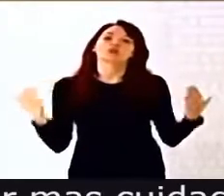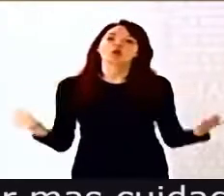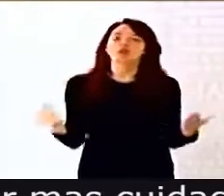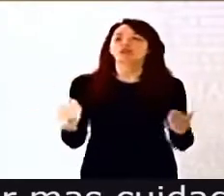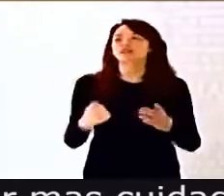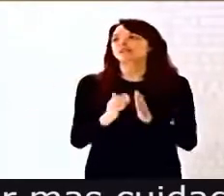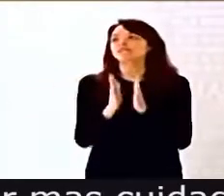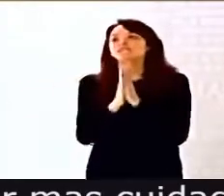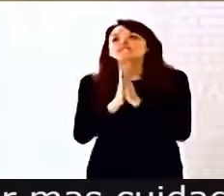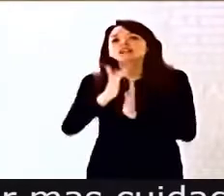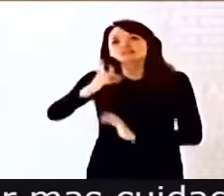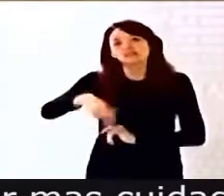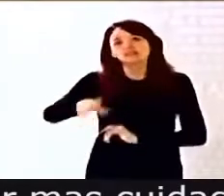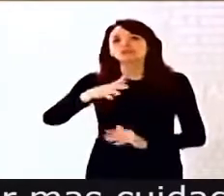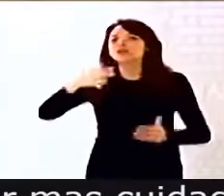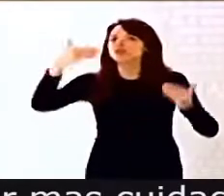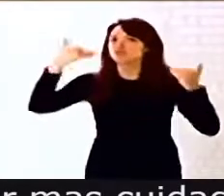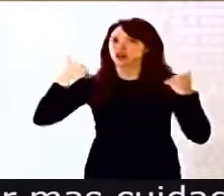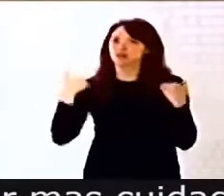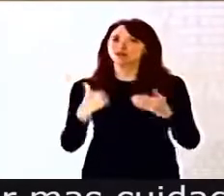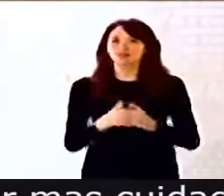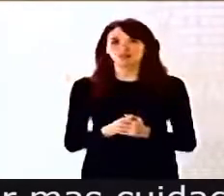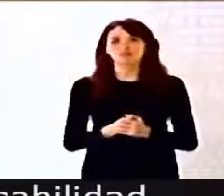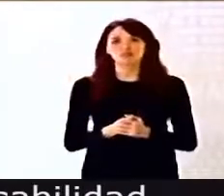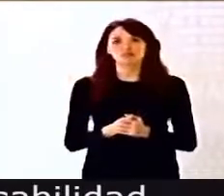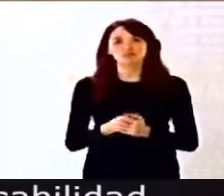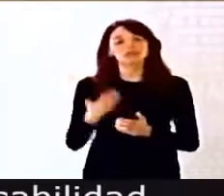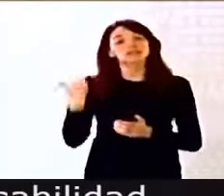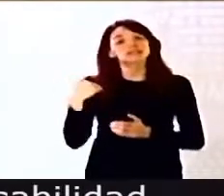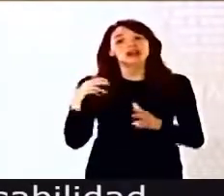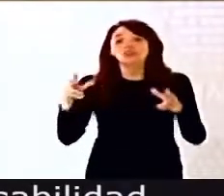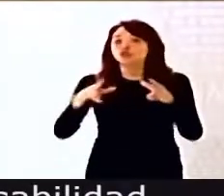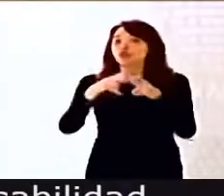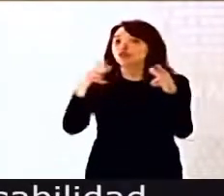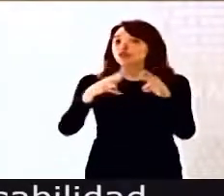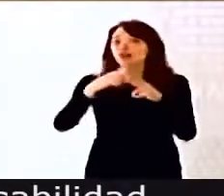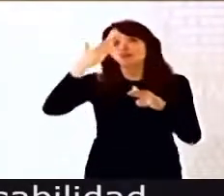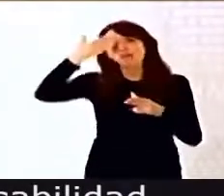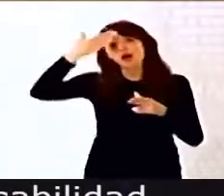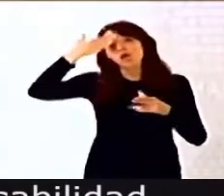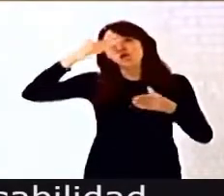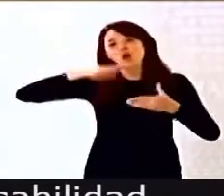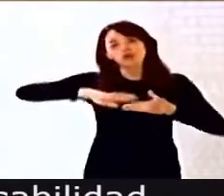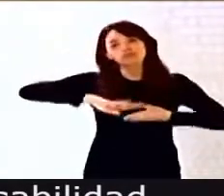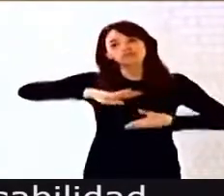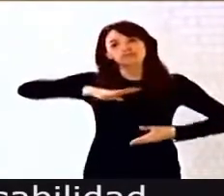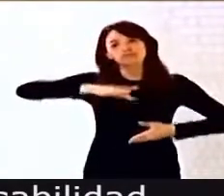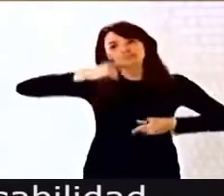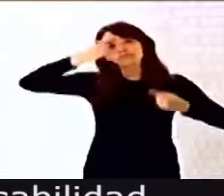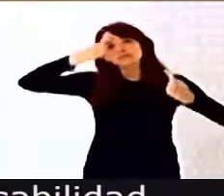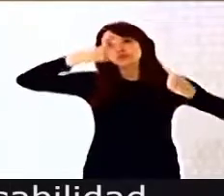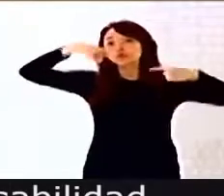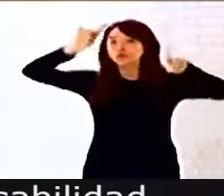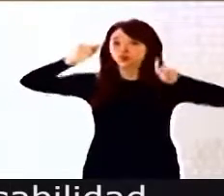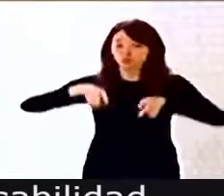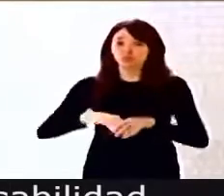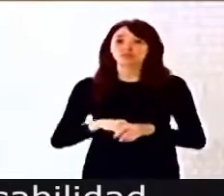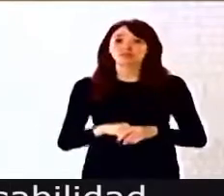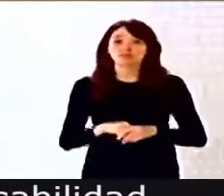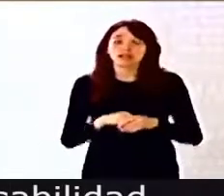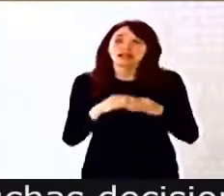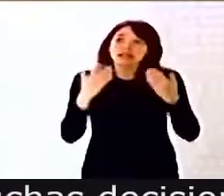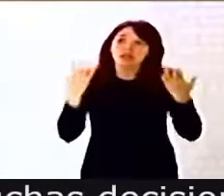la responsabilidad. Ahora dejamos ya en manos de una sociedad madura muchas de las decisiones que se van a poder tomar. Por lo